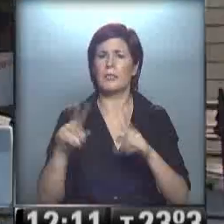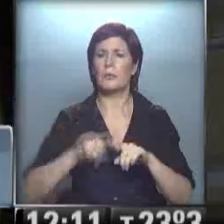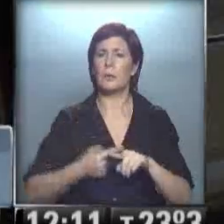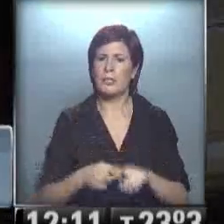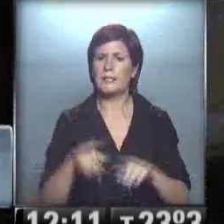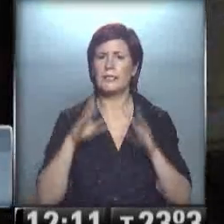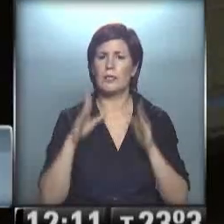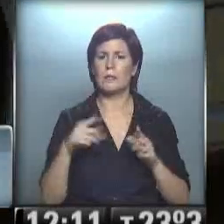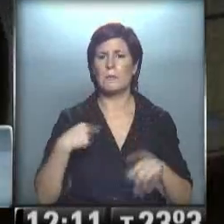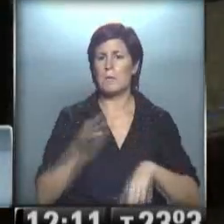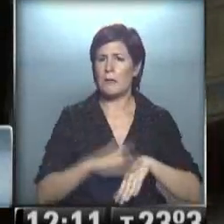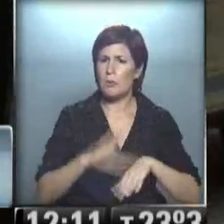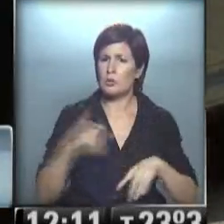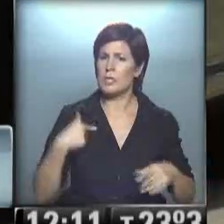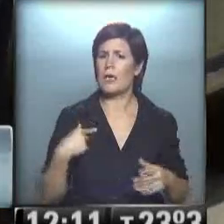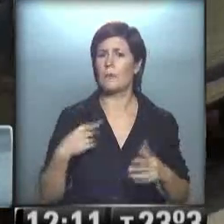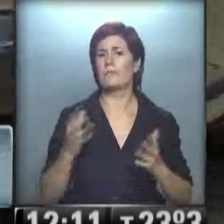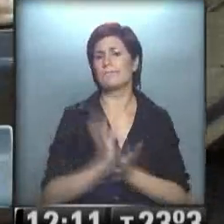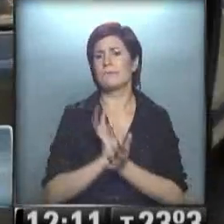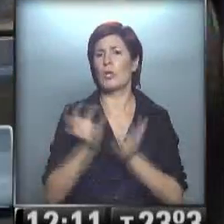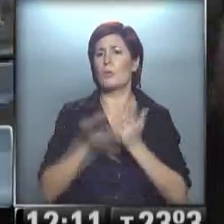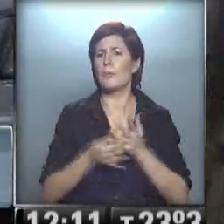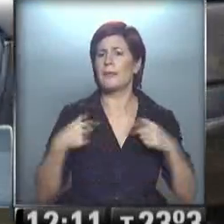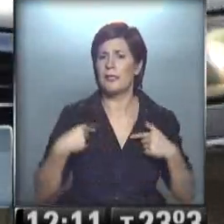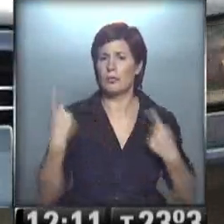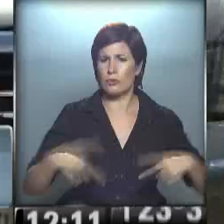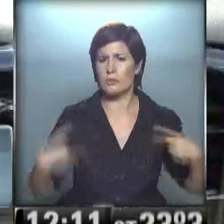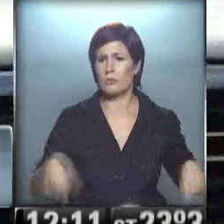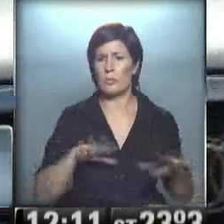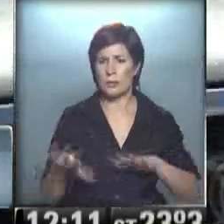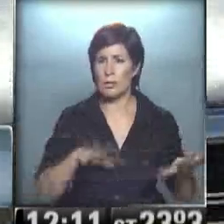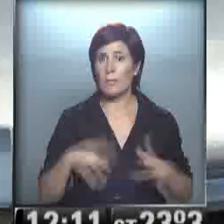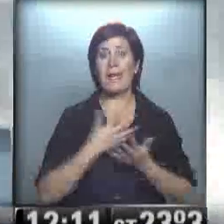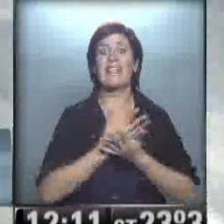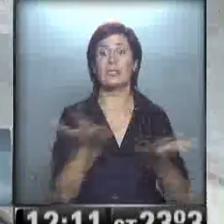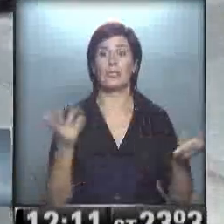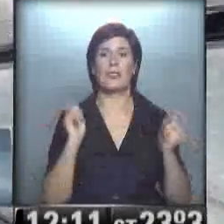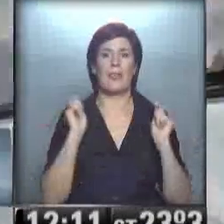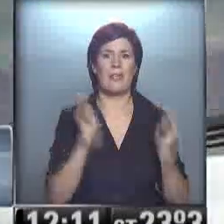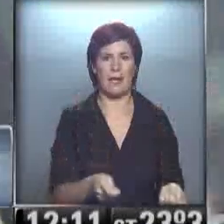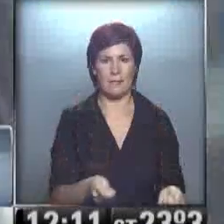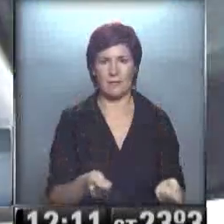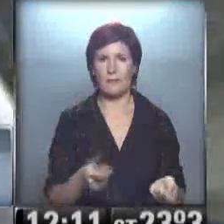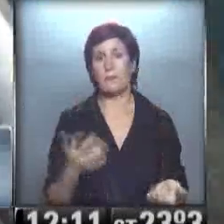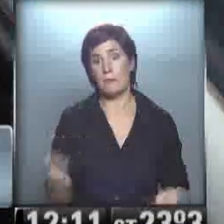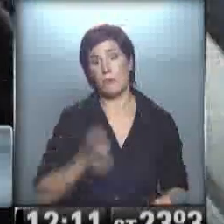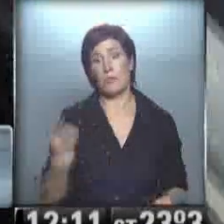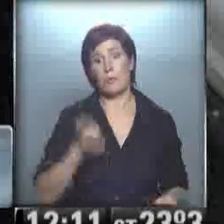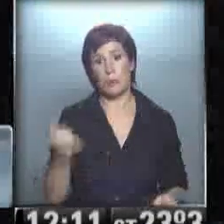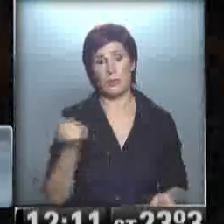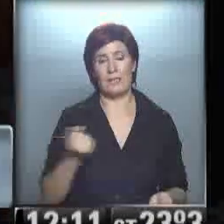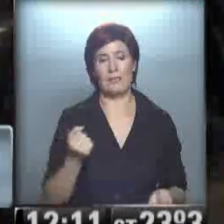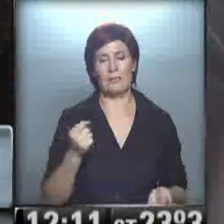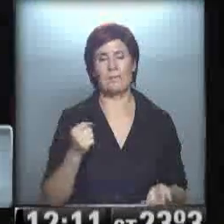una responsabilidad, de asumir un compromiso, que para una sociedad es muy importante, y eso en términos sociológicos se